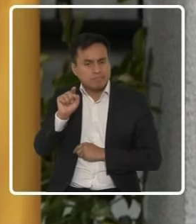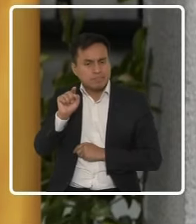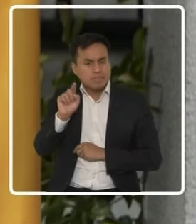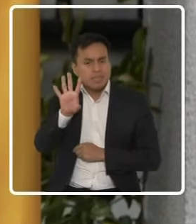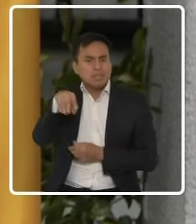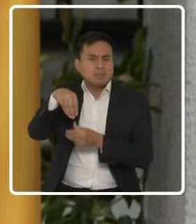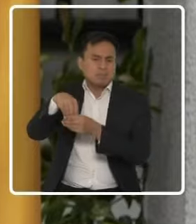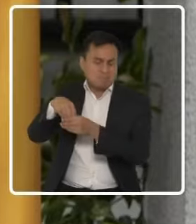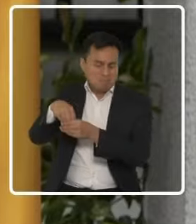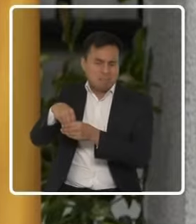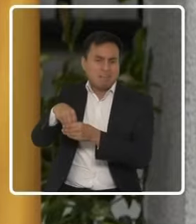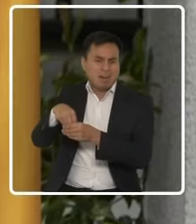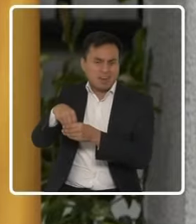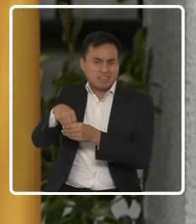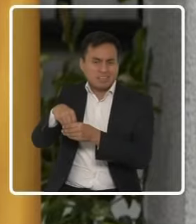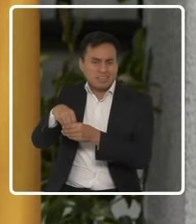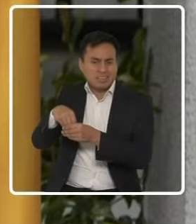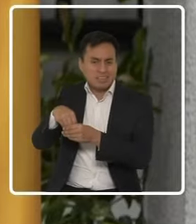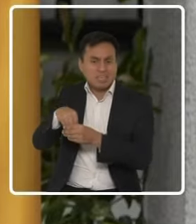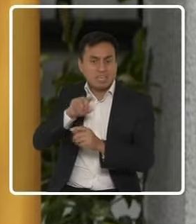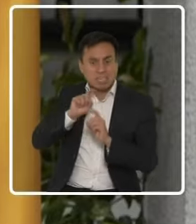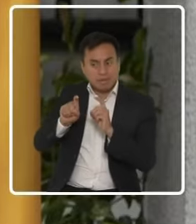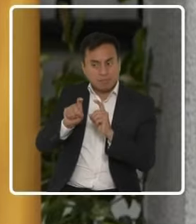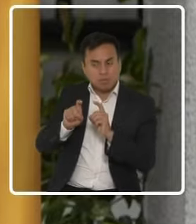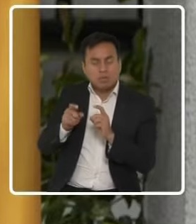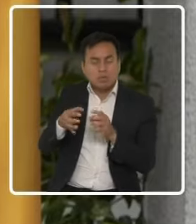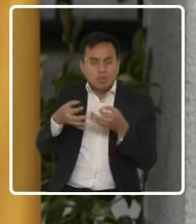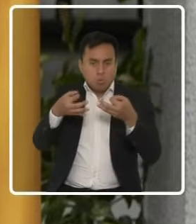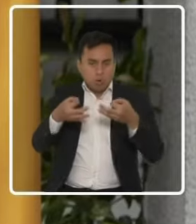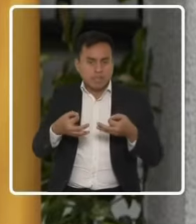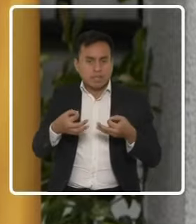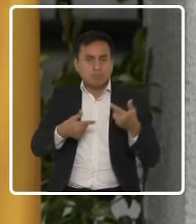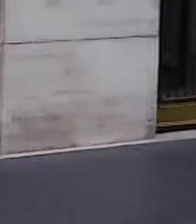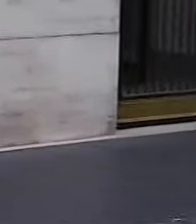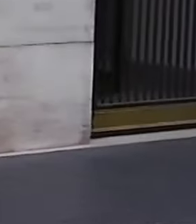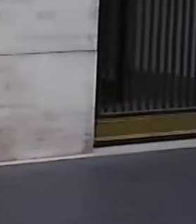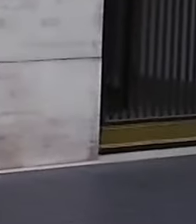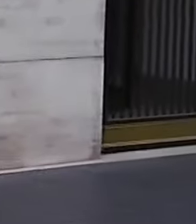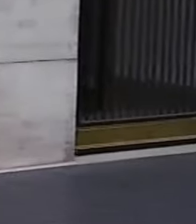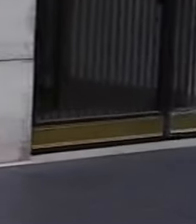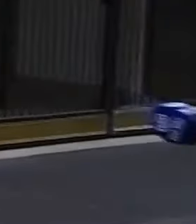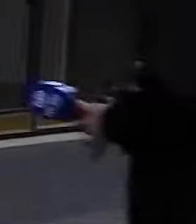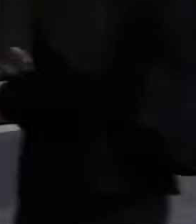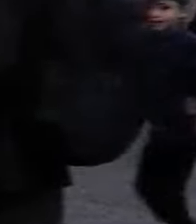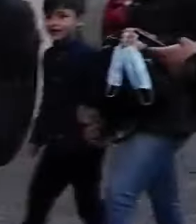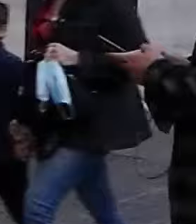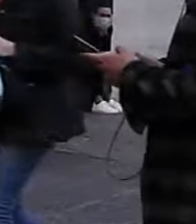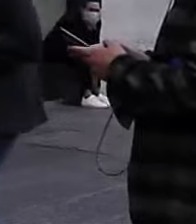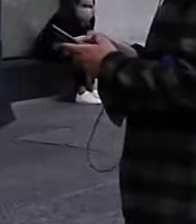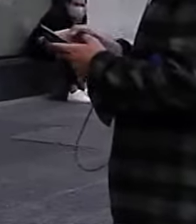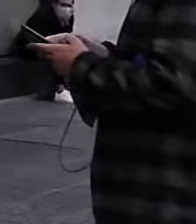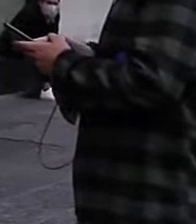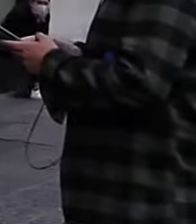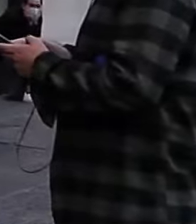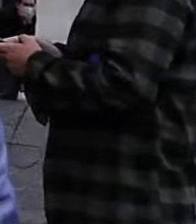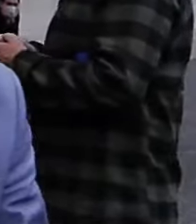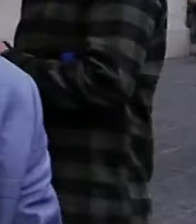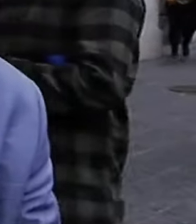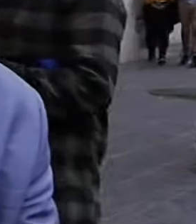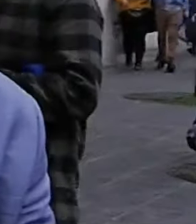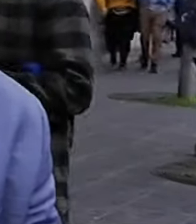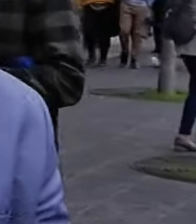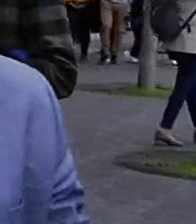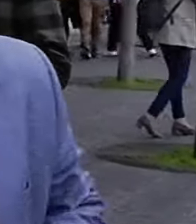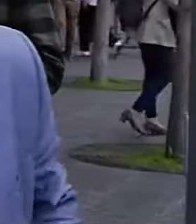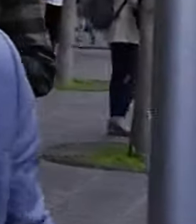siendo parte de aquello que criticamos, me parece que es coherente con nuestra política internacional. A nivel internacional, el embajador de Israel en Chile